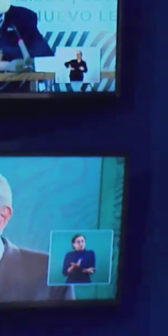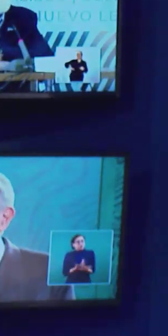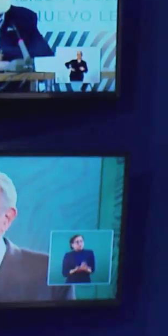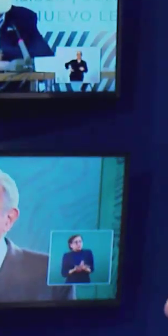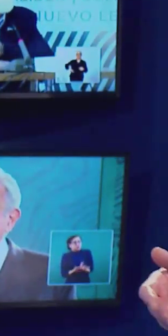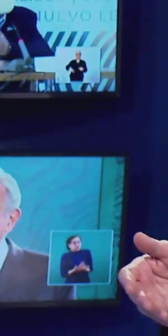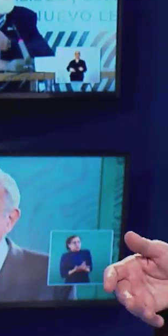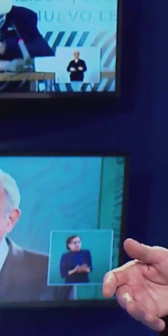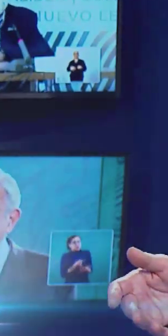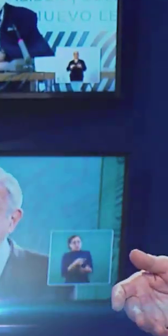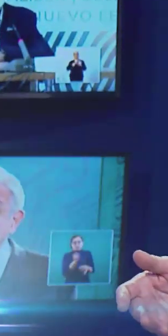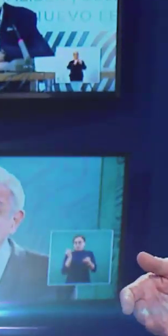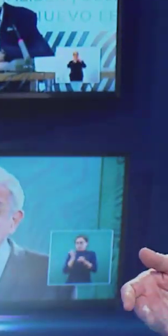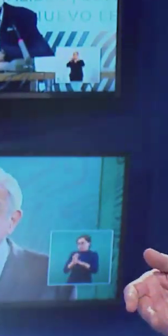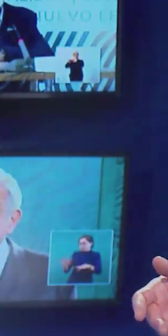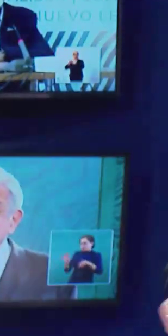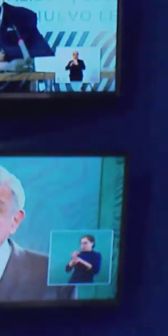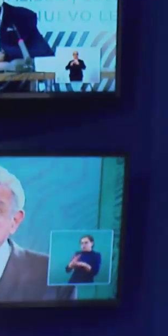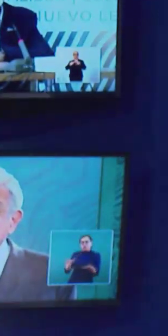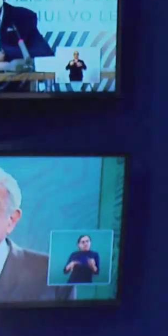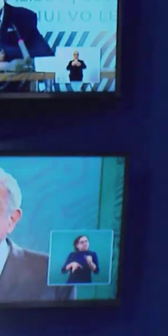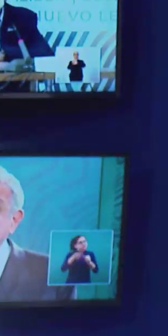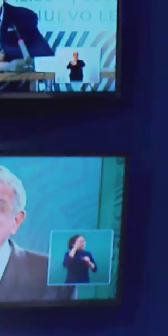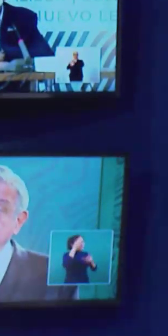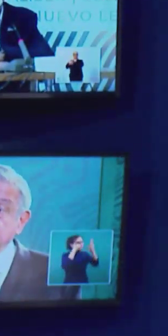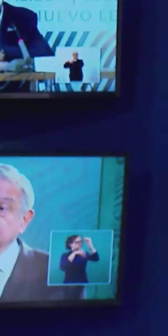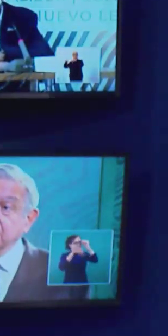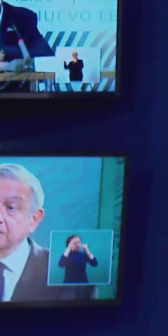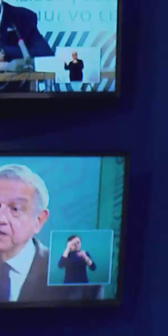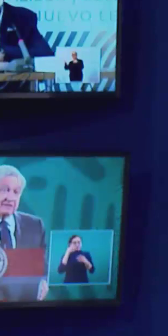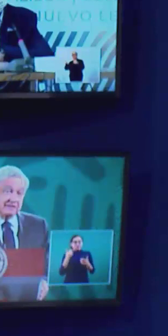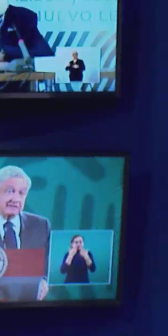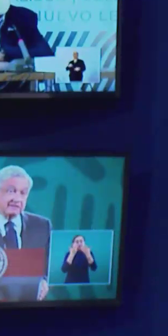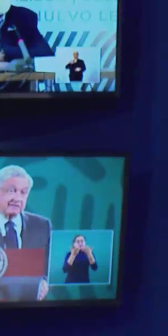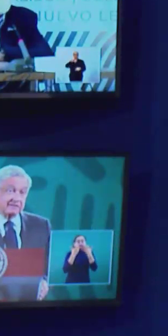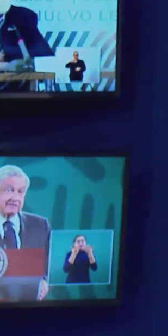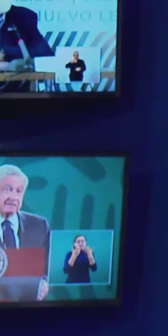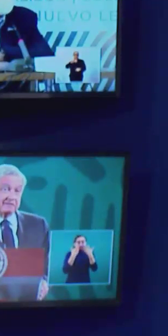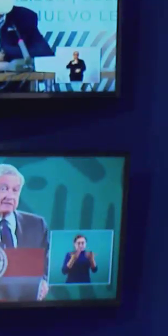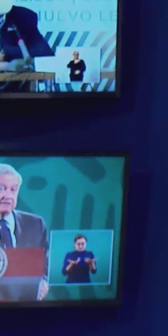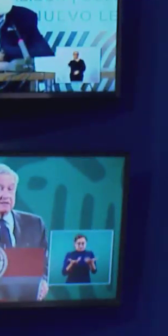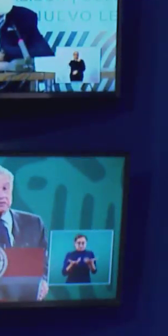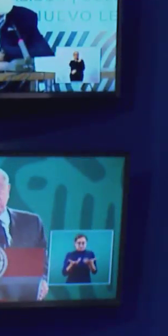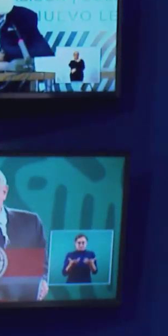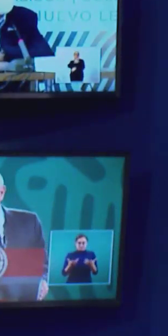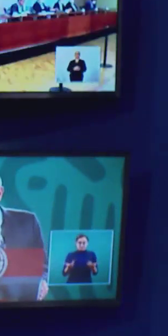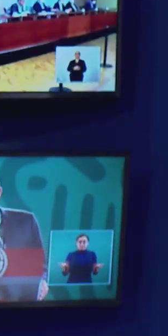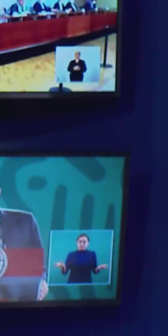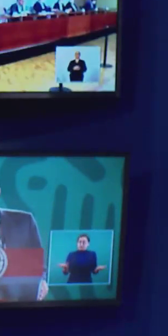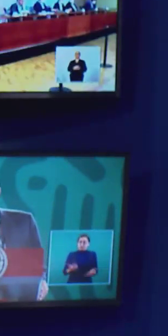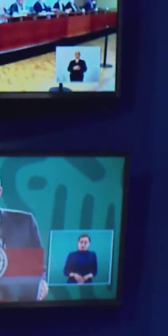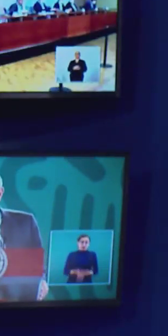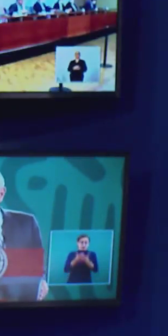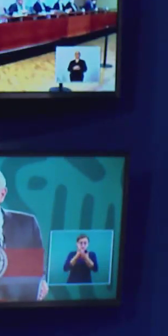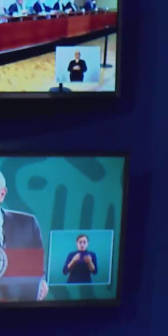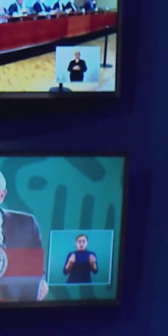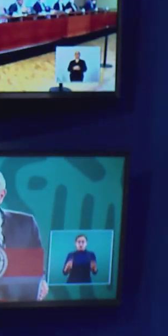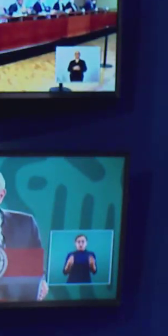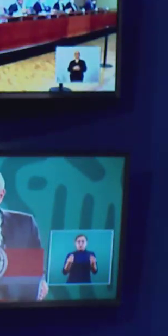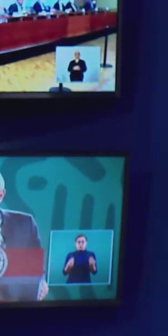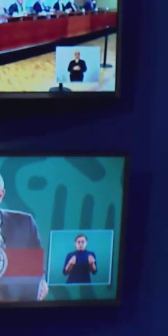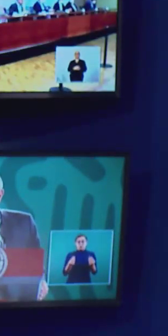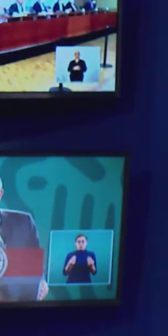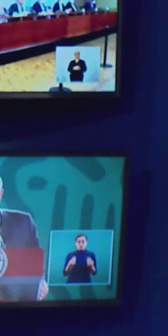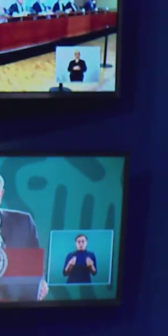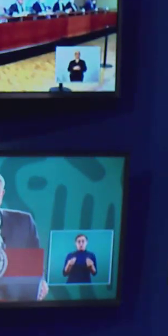que, pues bueno, está bien que López Obrador haya dado chance, pero llega muy tarde con esa